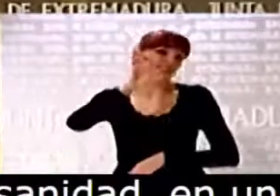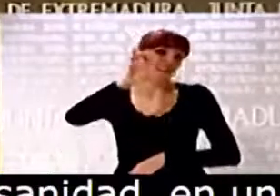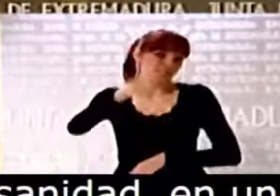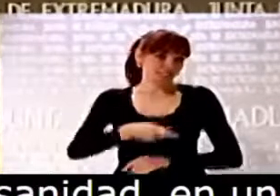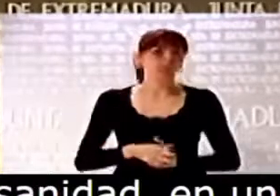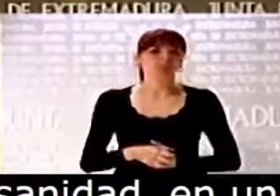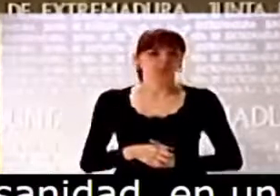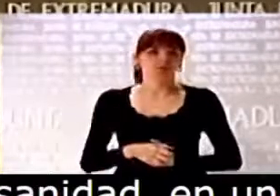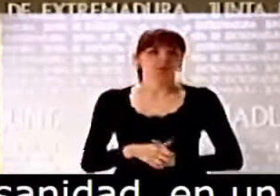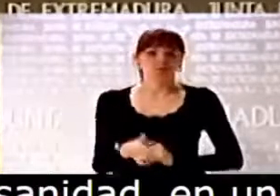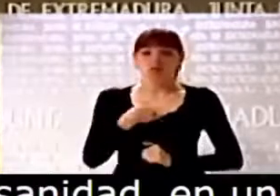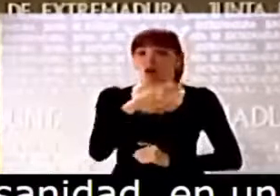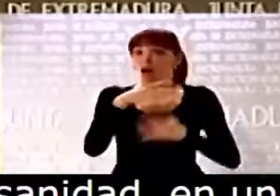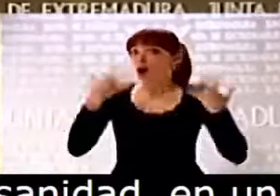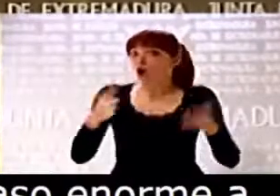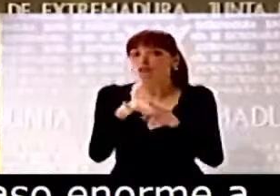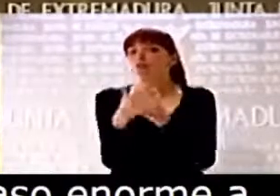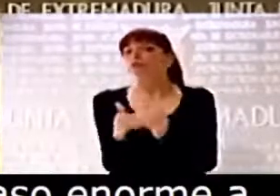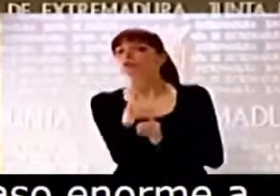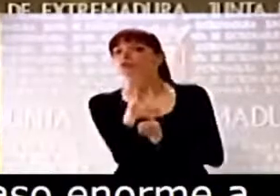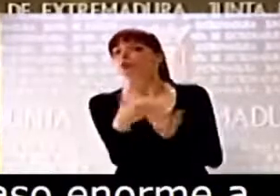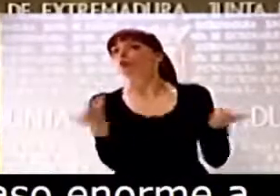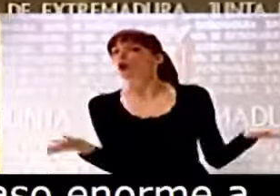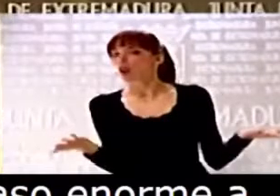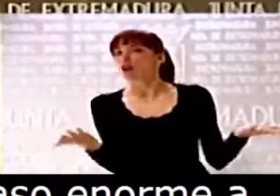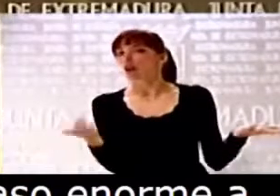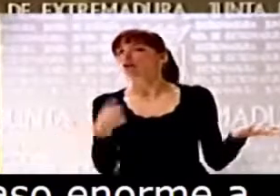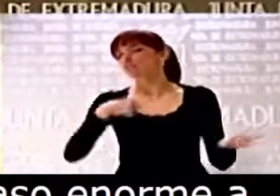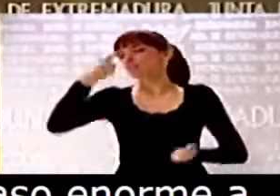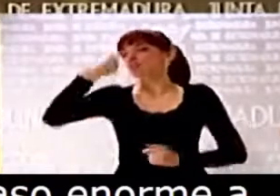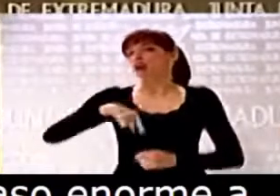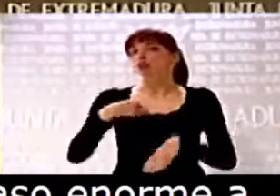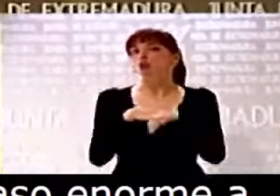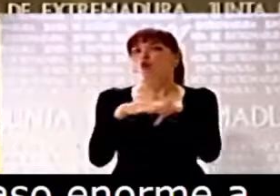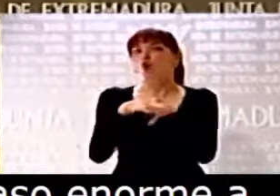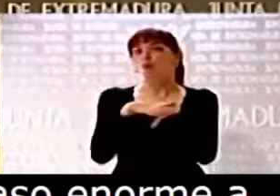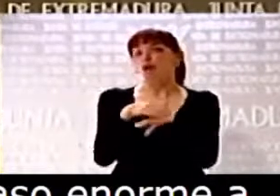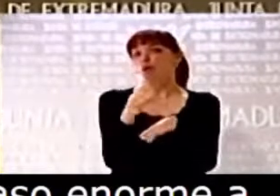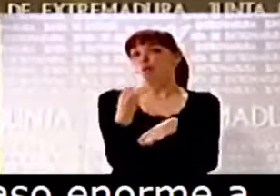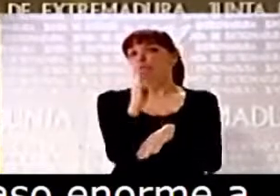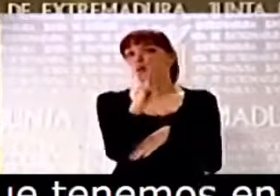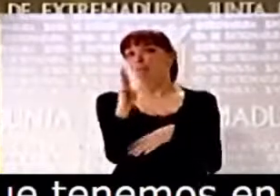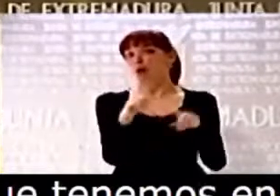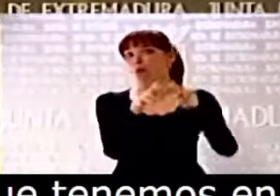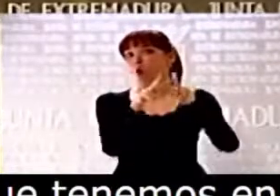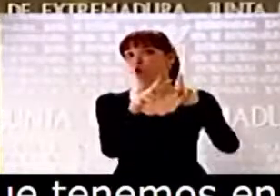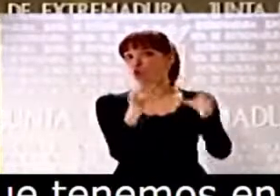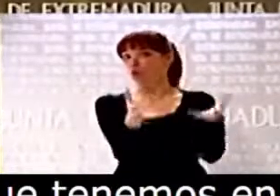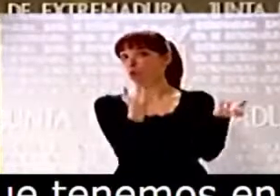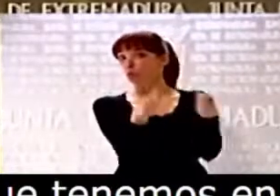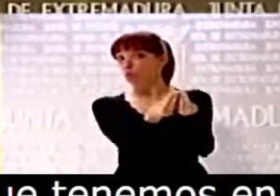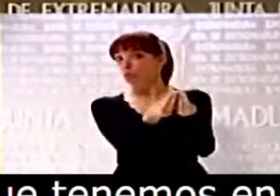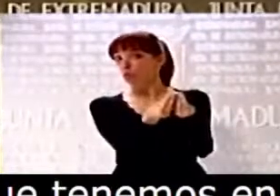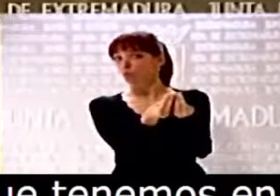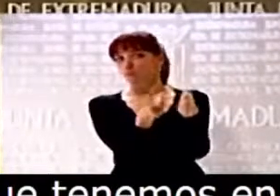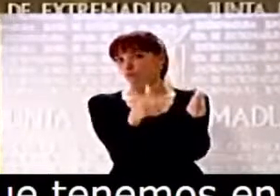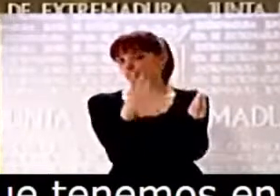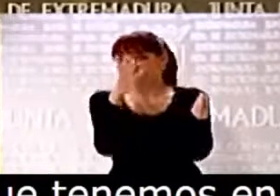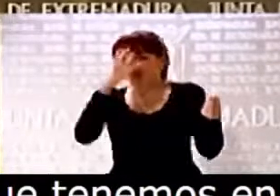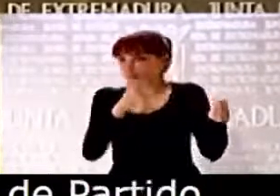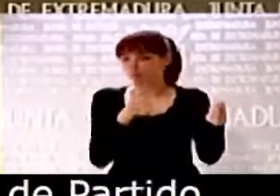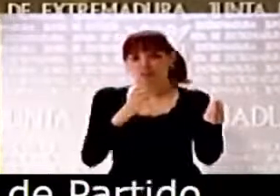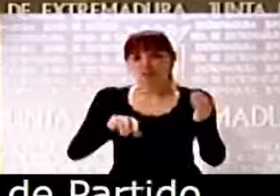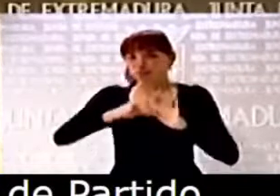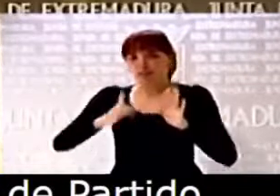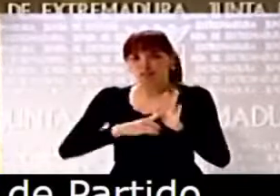y lo que tenemos enfrente ya sabemos lo que es. Una posibilidad de un Gobierno del Partido Popular con Vox, que yo creo que sería un drama absoluto para